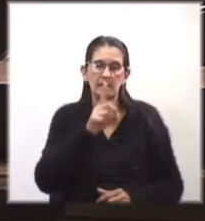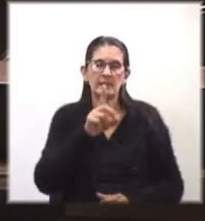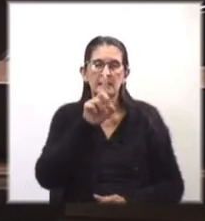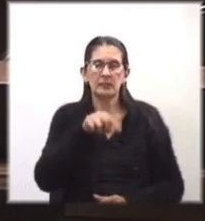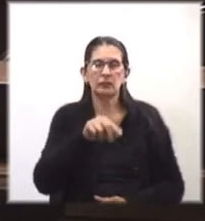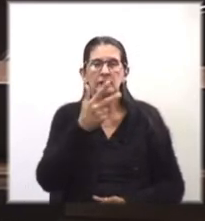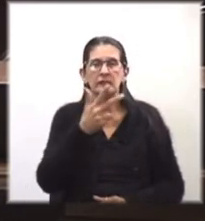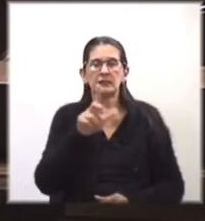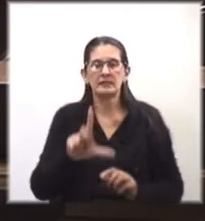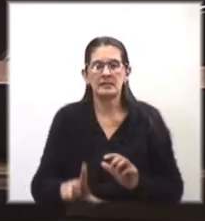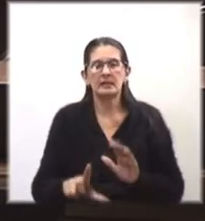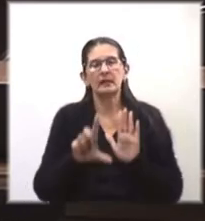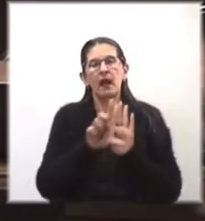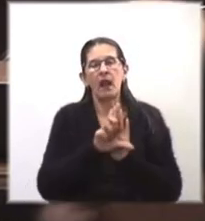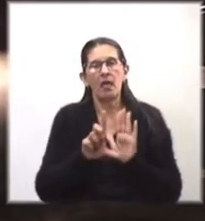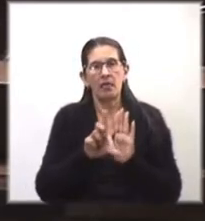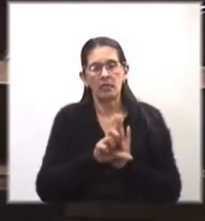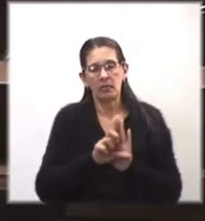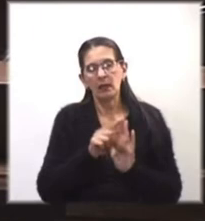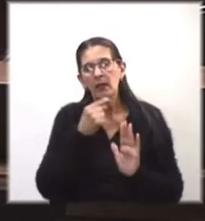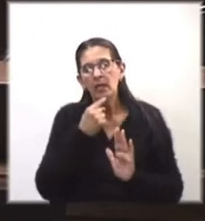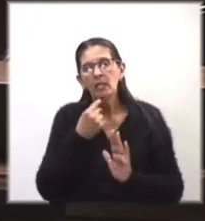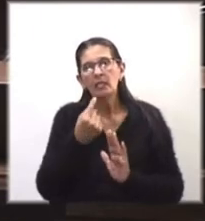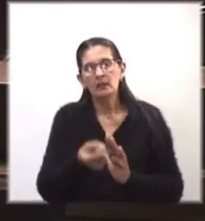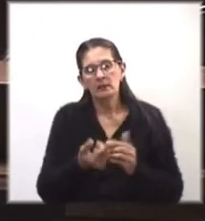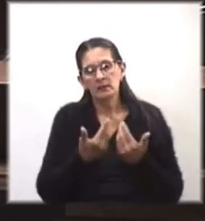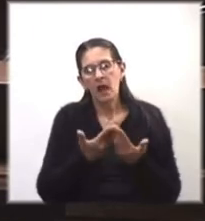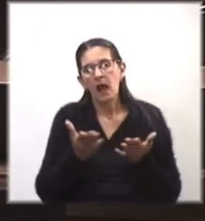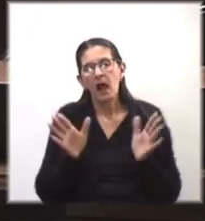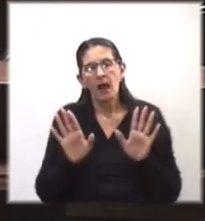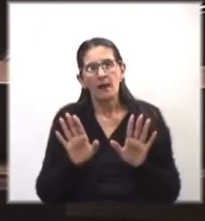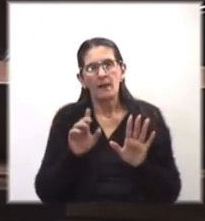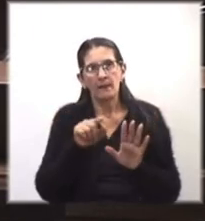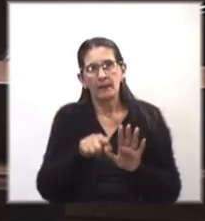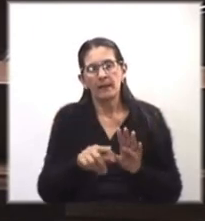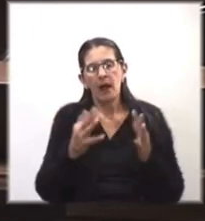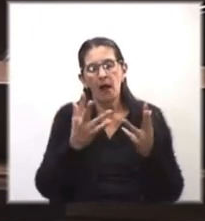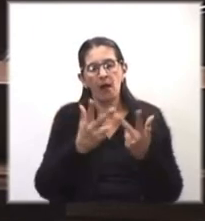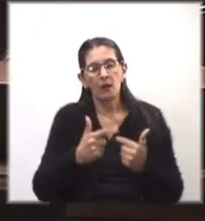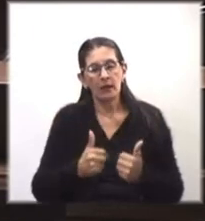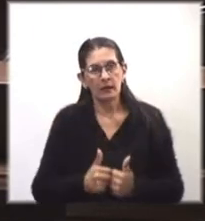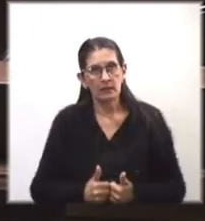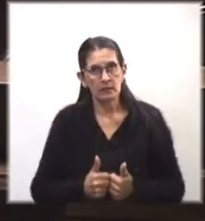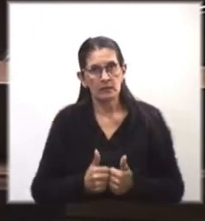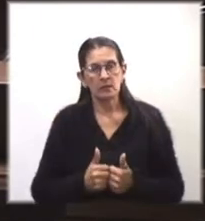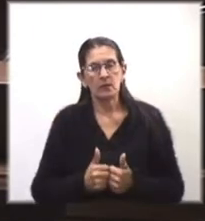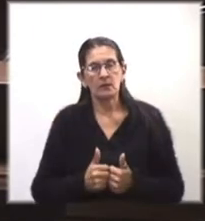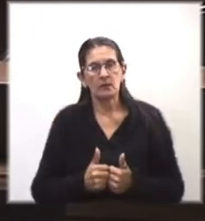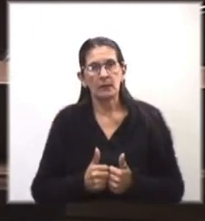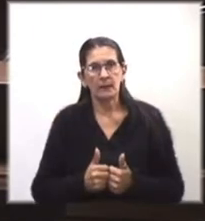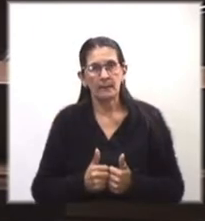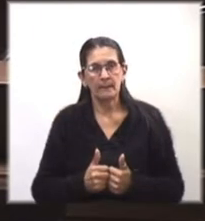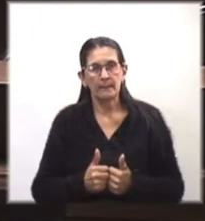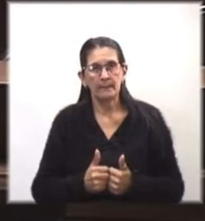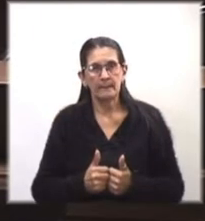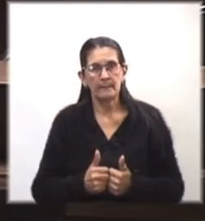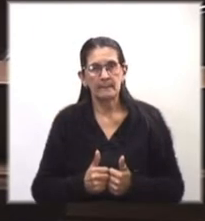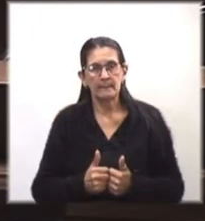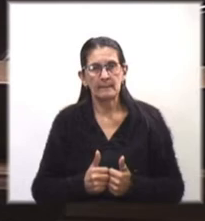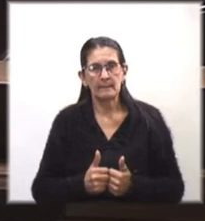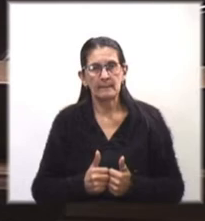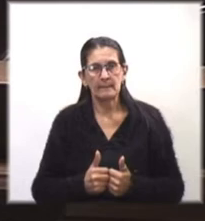asociaciones profesionales, que abre el cauce a la organización de